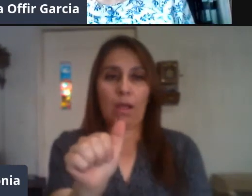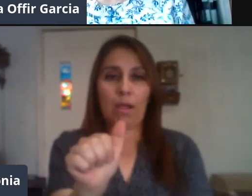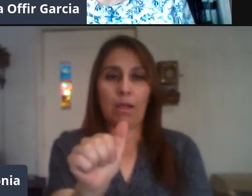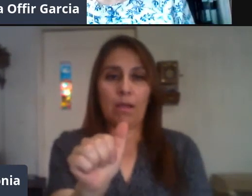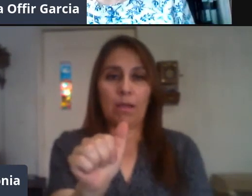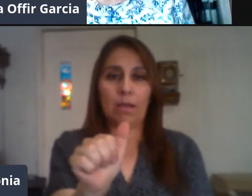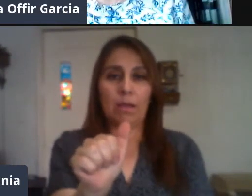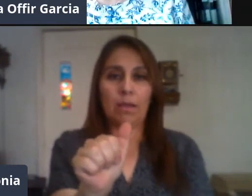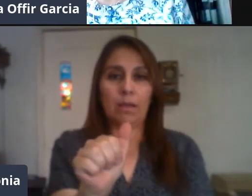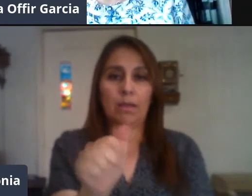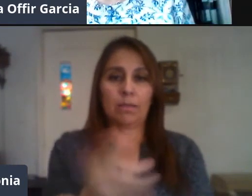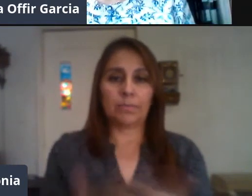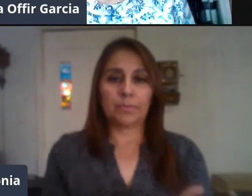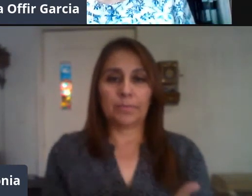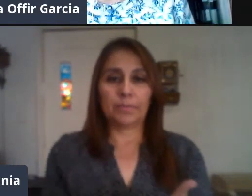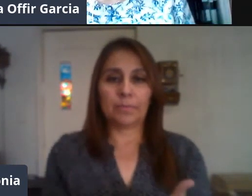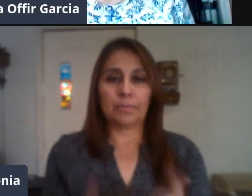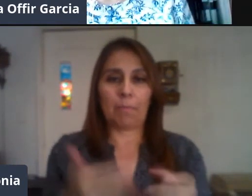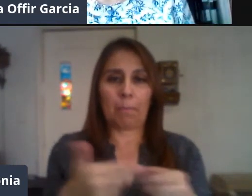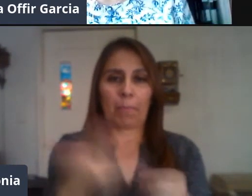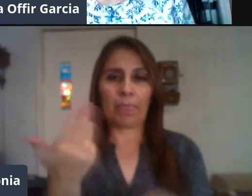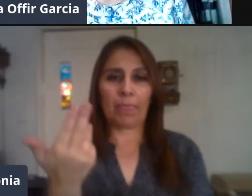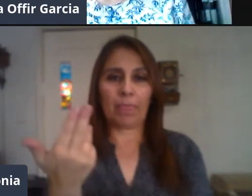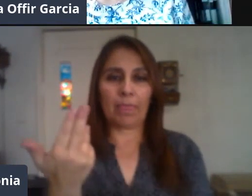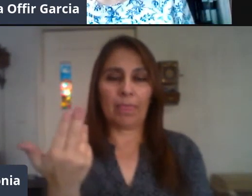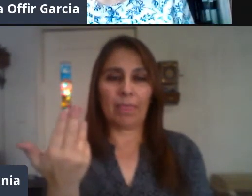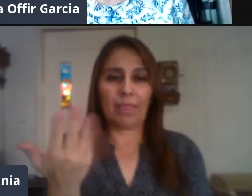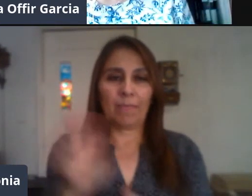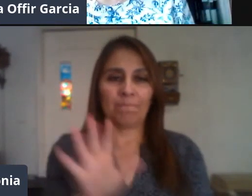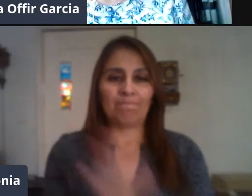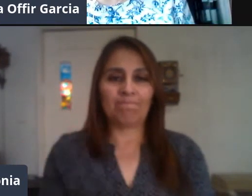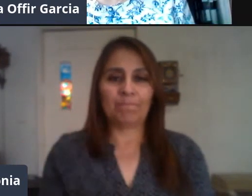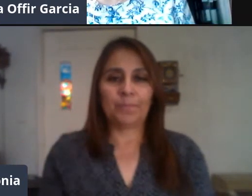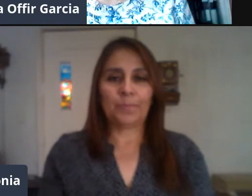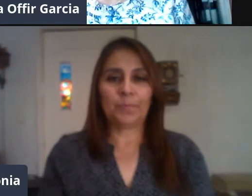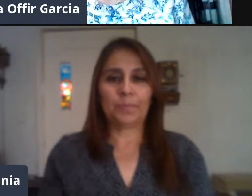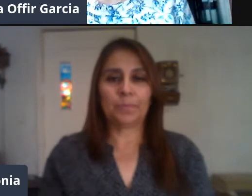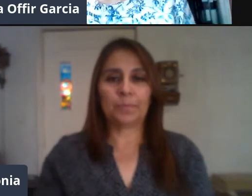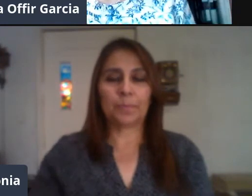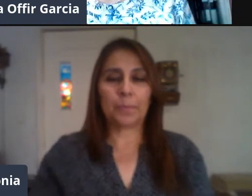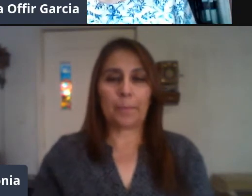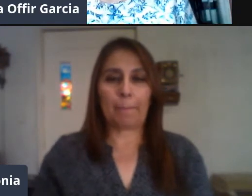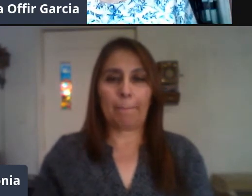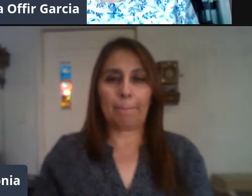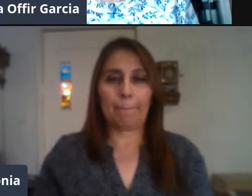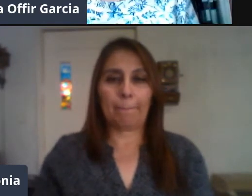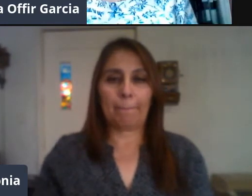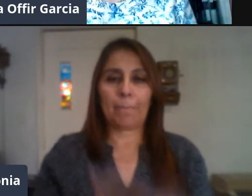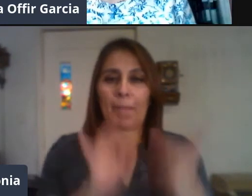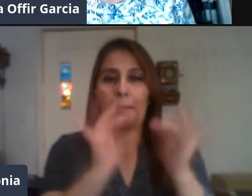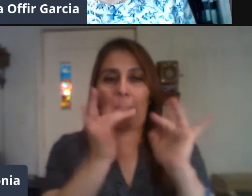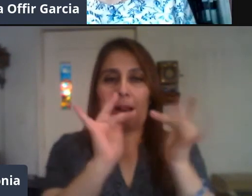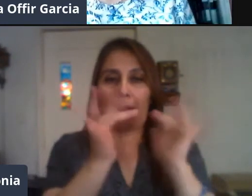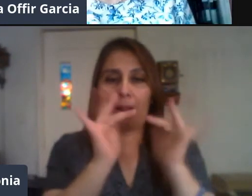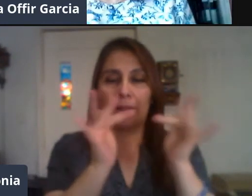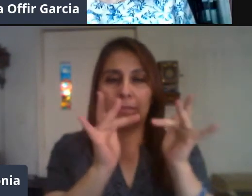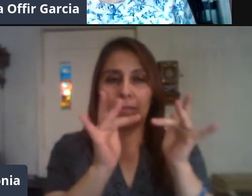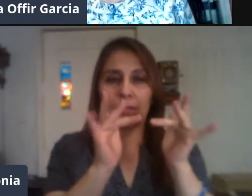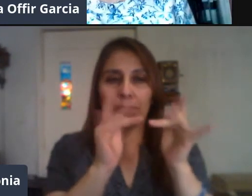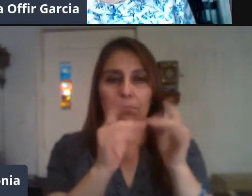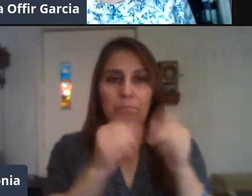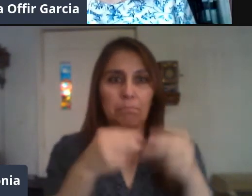se salió joan y se le cayó la la conexión ven a yoani ustedes